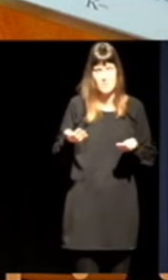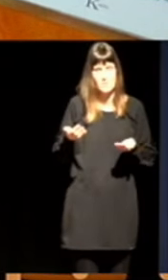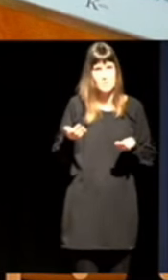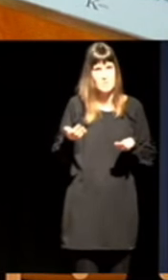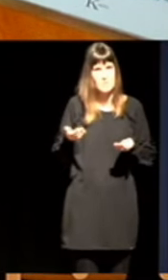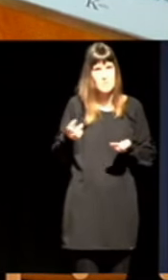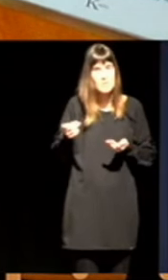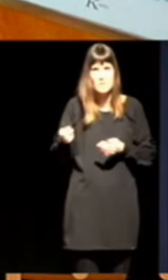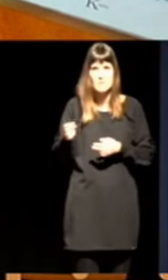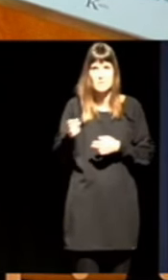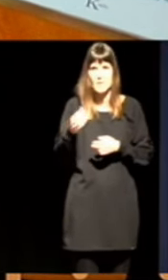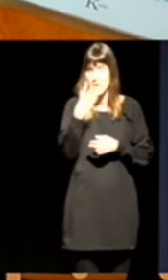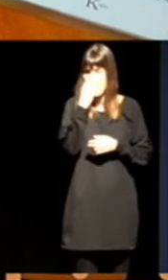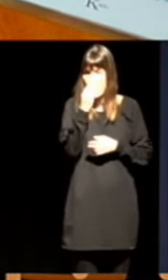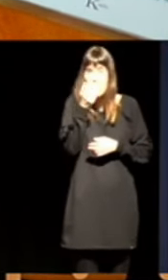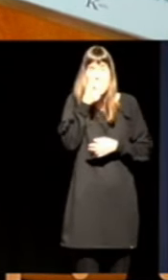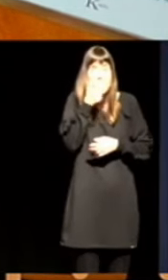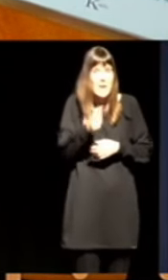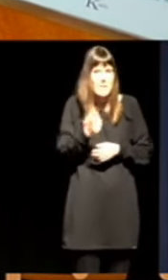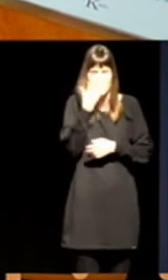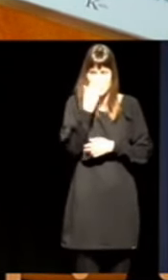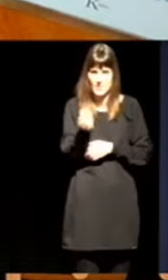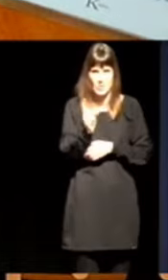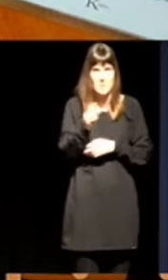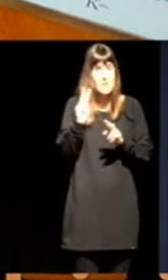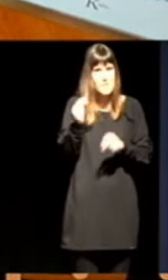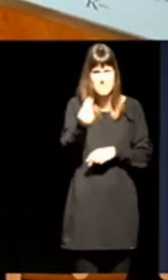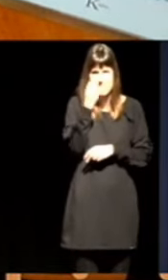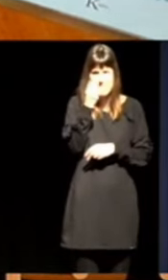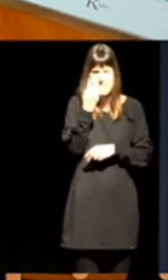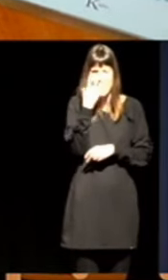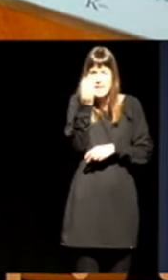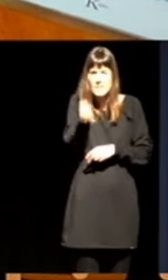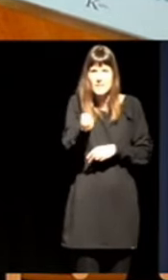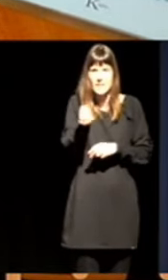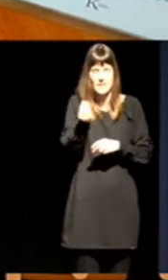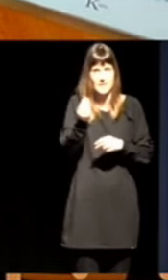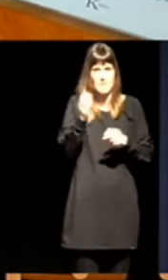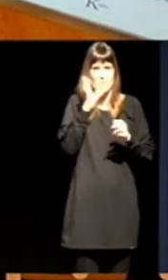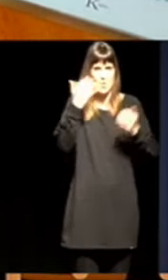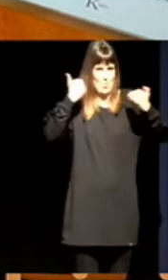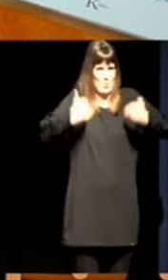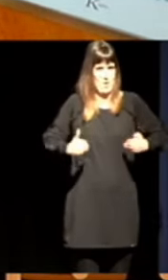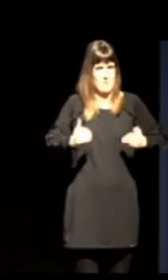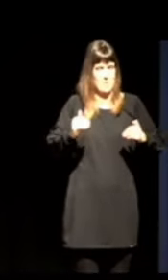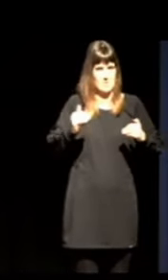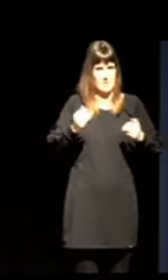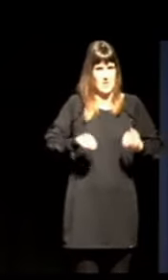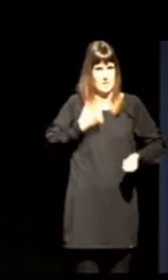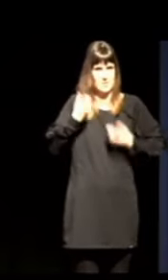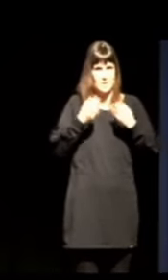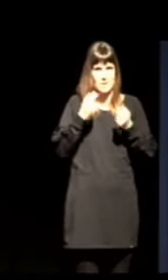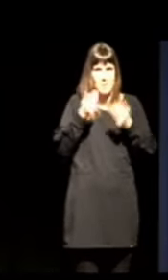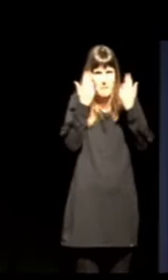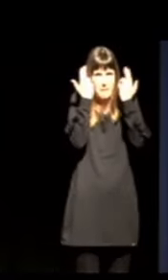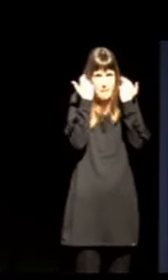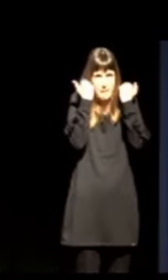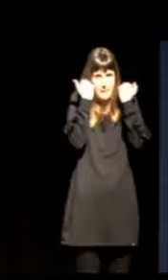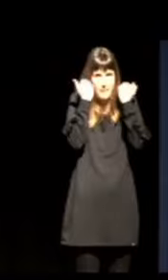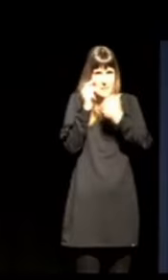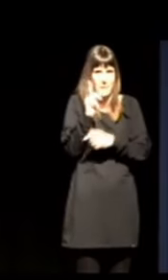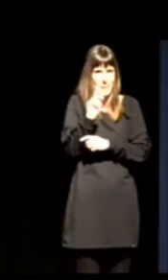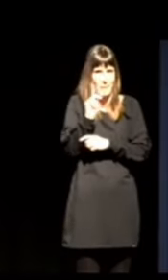molestando, vete. El perro no lo entiende, pero ve y entiende mi lenguaje del cuerpo. Y pone las orejas hacia atrás y la